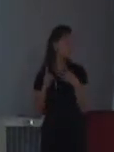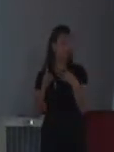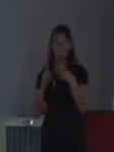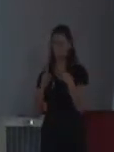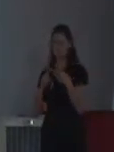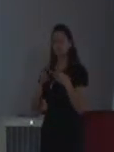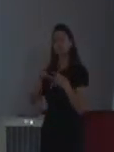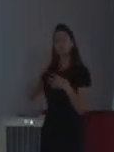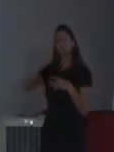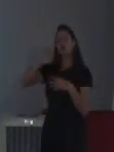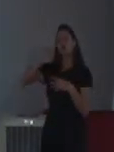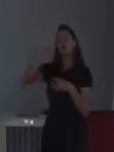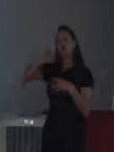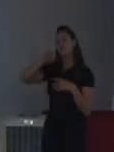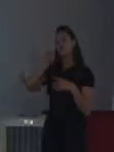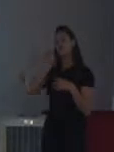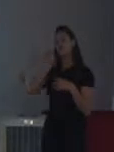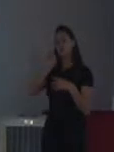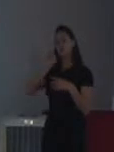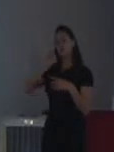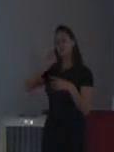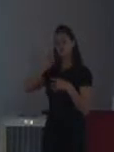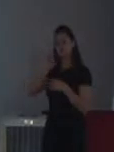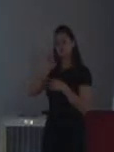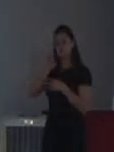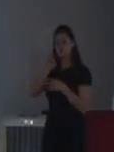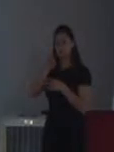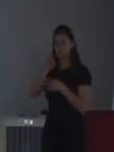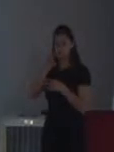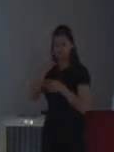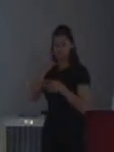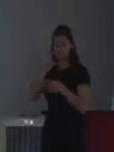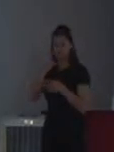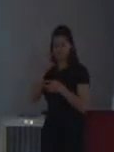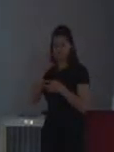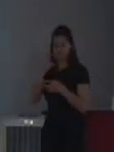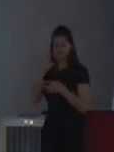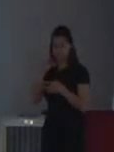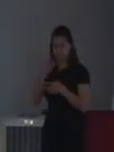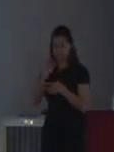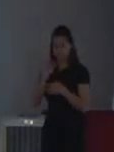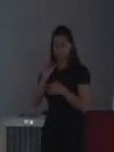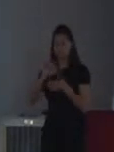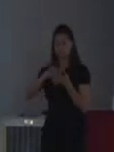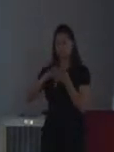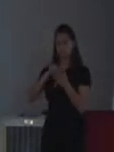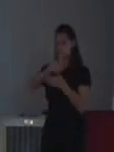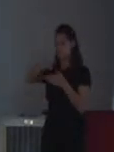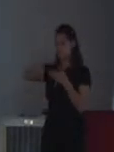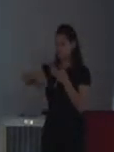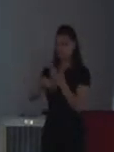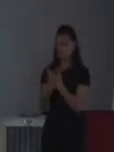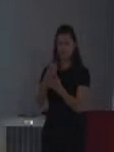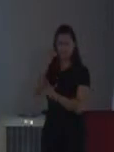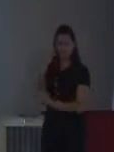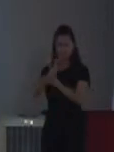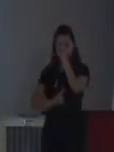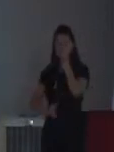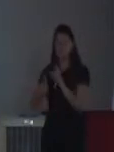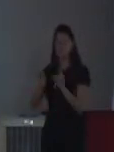La jurisprudencia es todas aquellas decisiones que de una u otra manera los